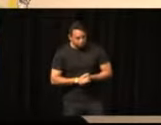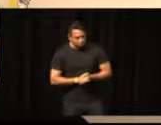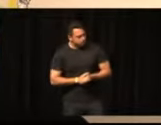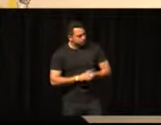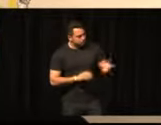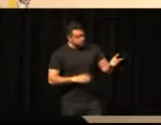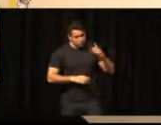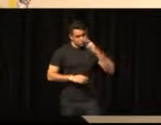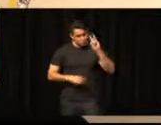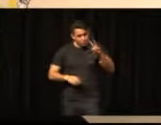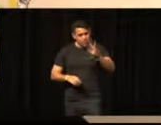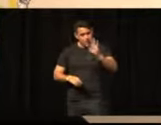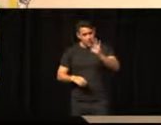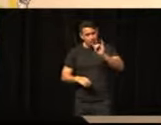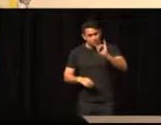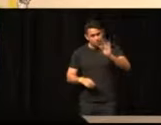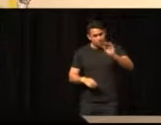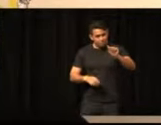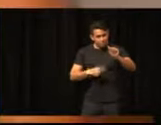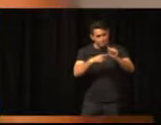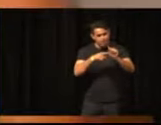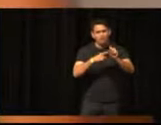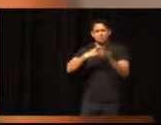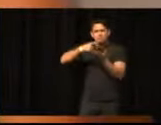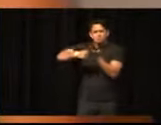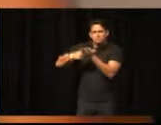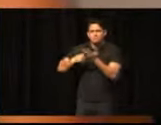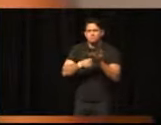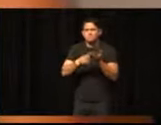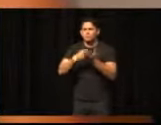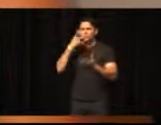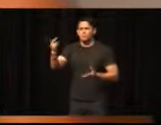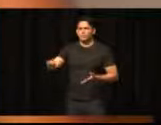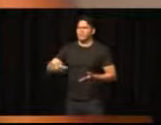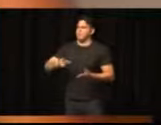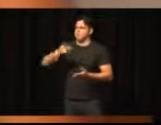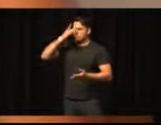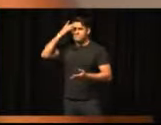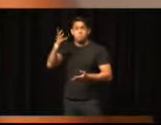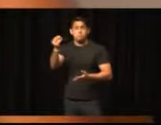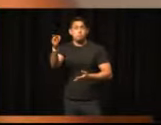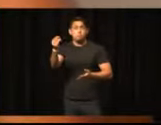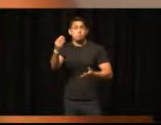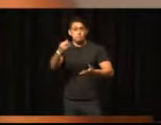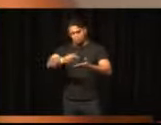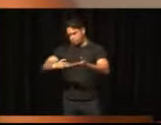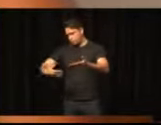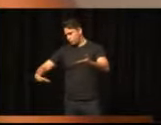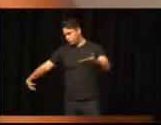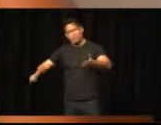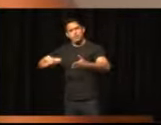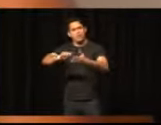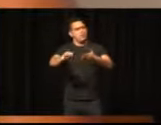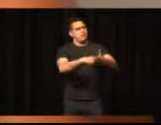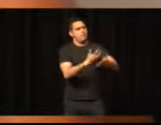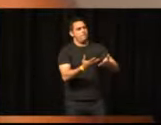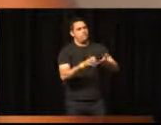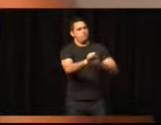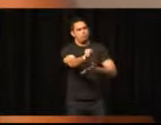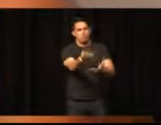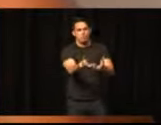Como ustedes vieron, FIFA, como hace poco tiempo, un boom de personas que se inscribieron para voluntarios. Me parece que es